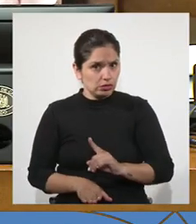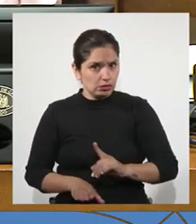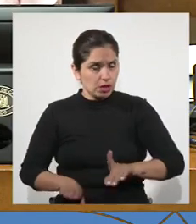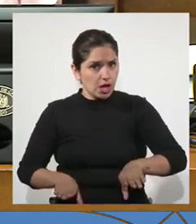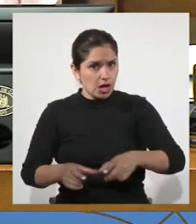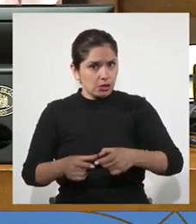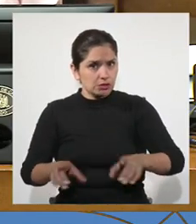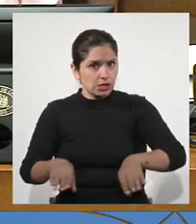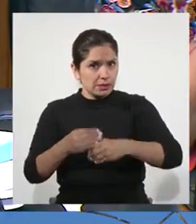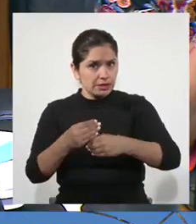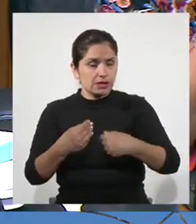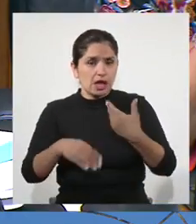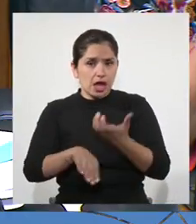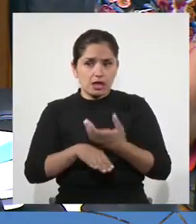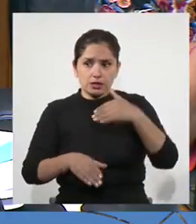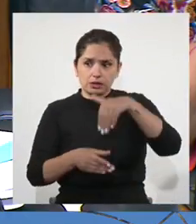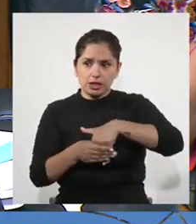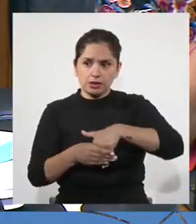presidente. Hay que votarla.